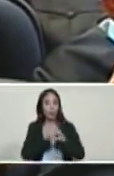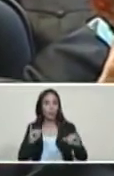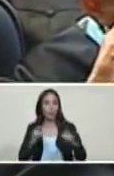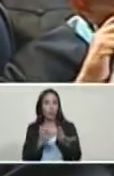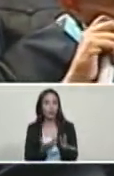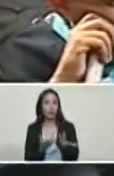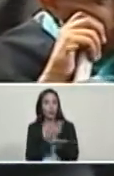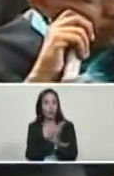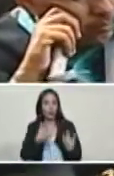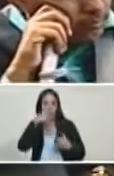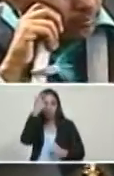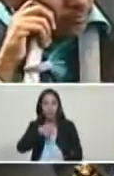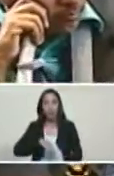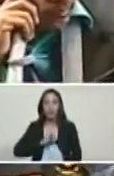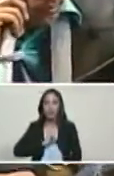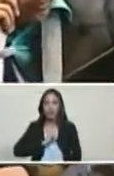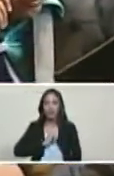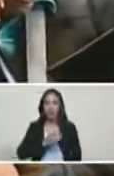descolonización.